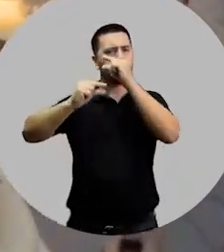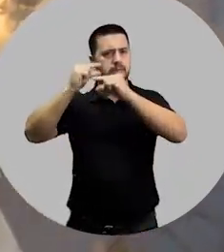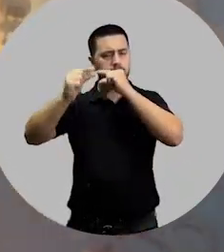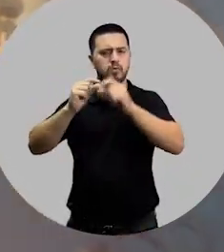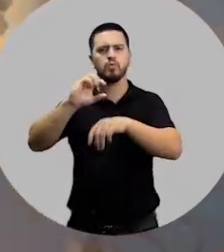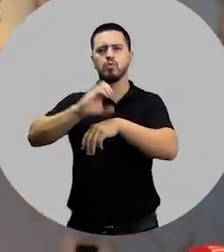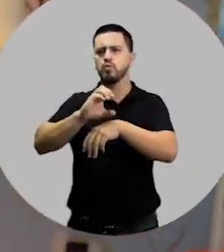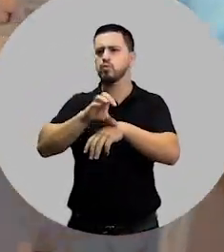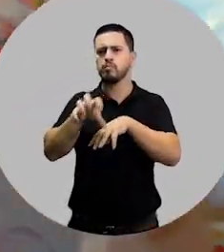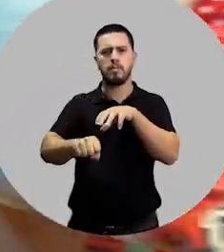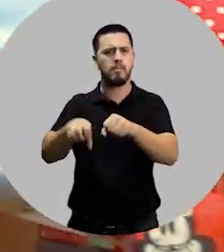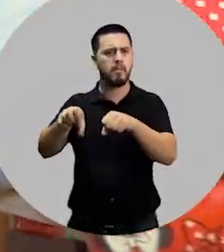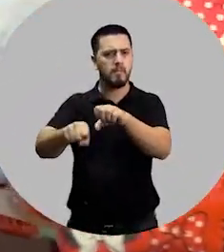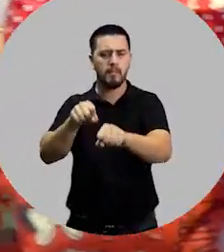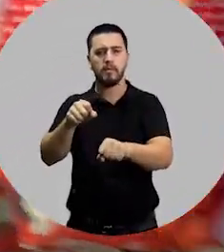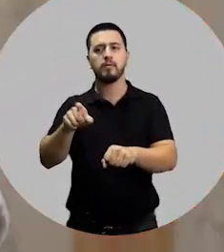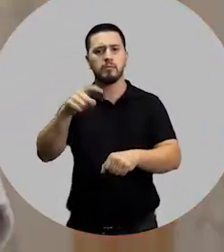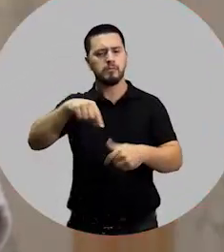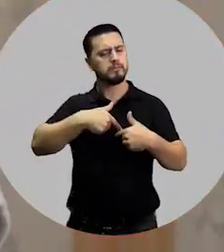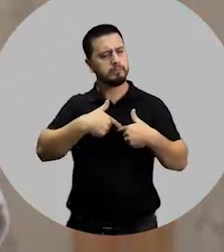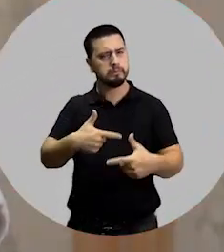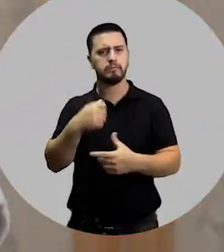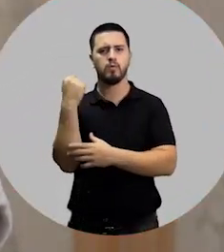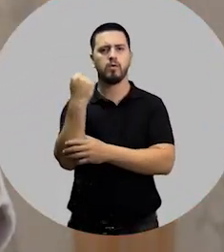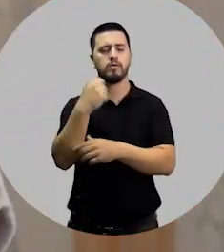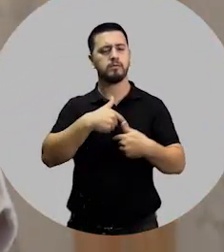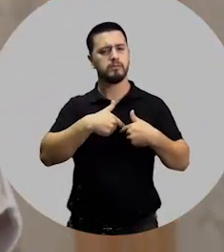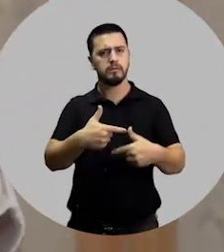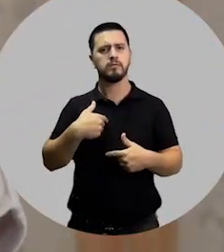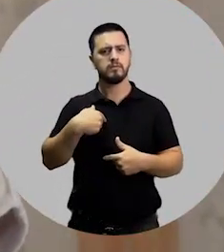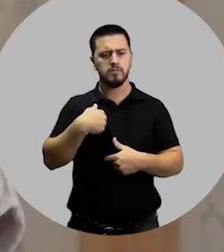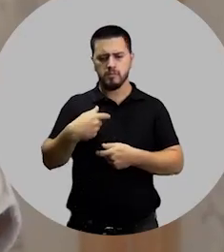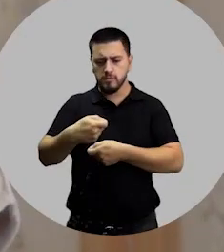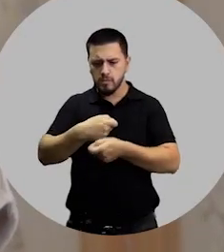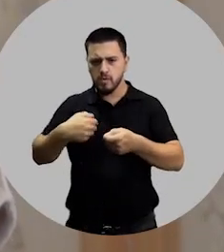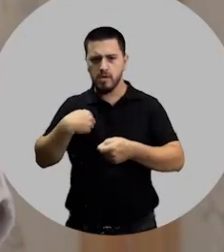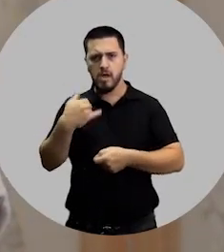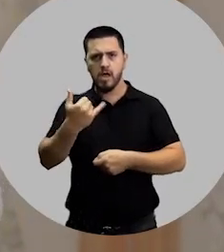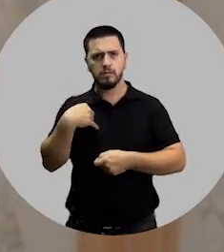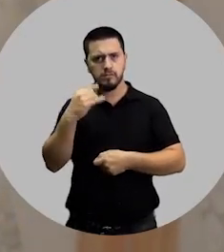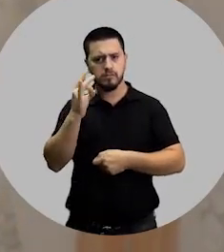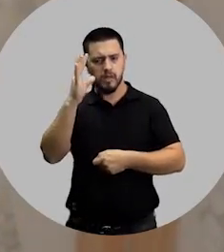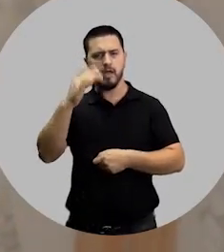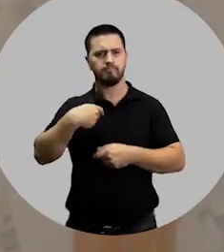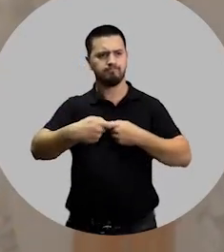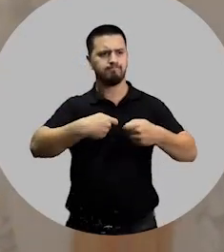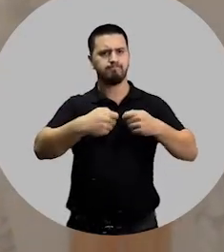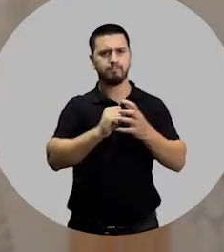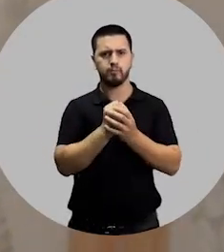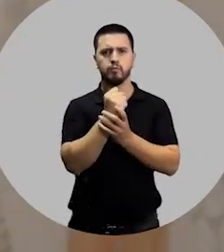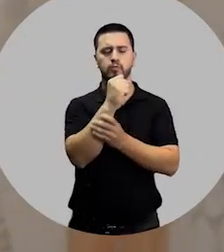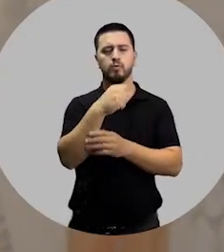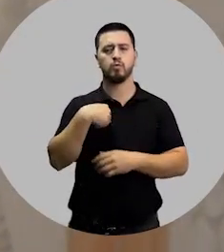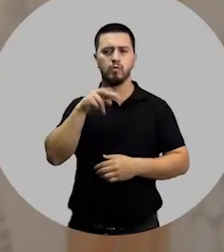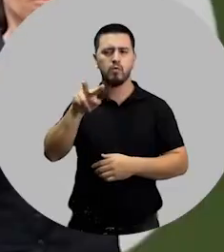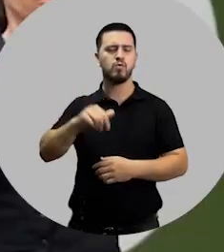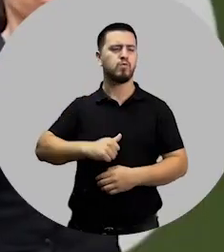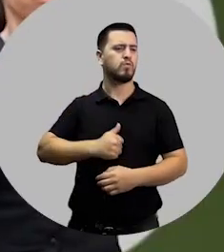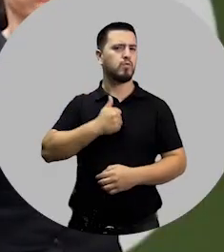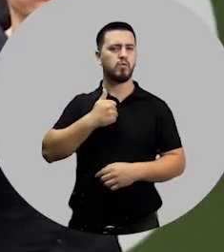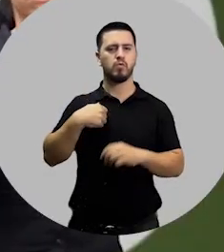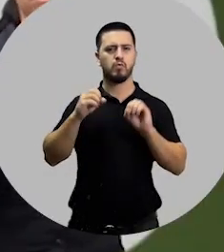todos los cursos y animarse, ¿verdad? Animarse a mostrar todo lo que sabemos hacer. Así que estoy muy orgullosa de todas